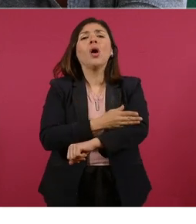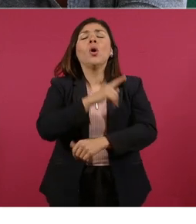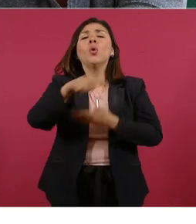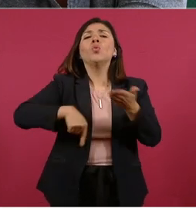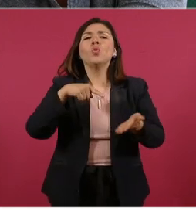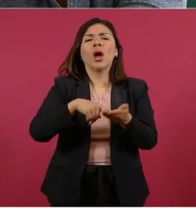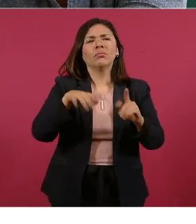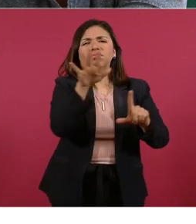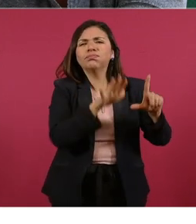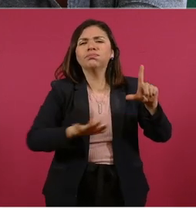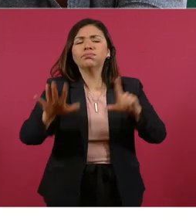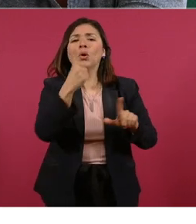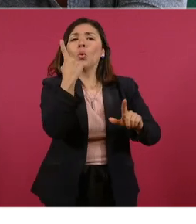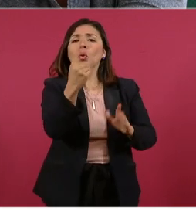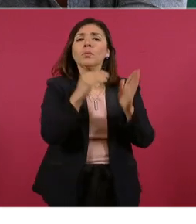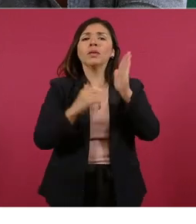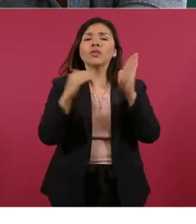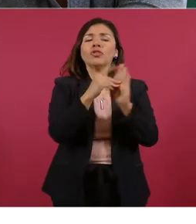1.106.000 hectáreas.